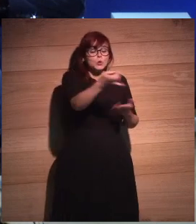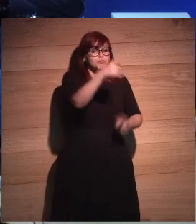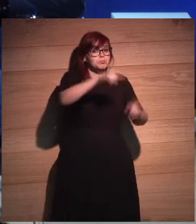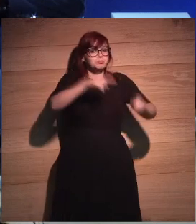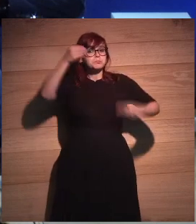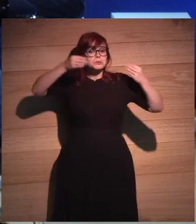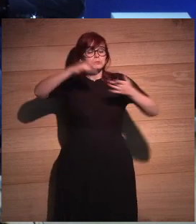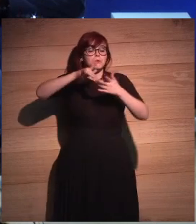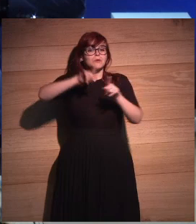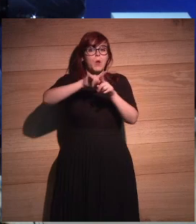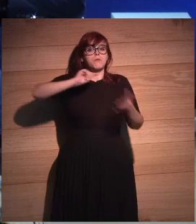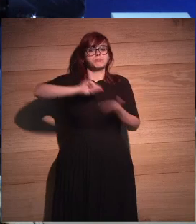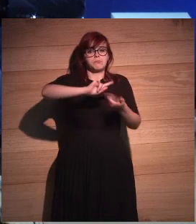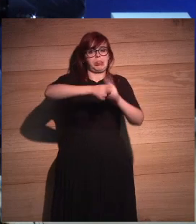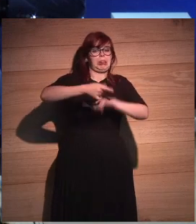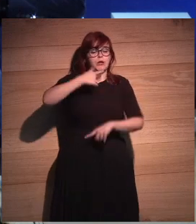no creo que vaya a ser el caso.